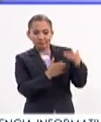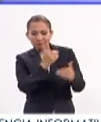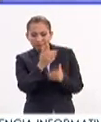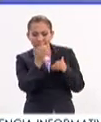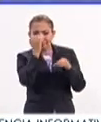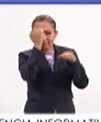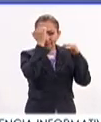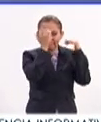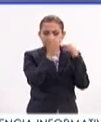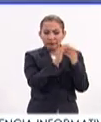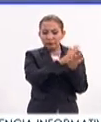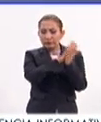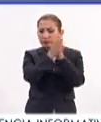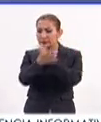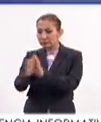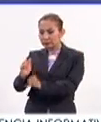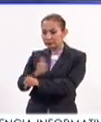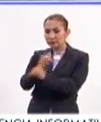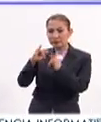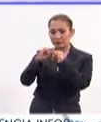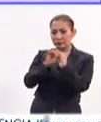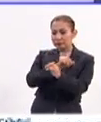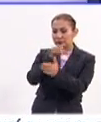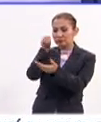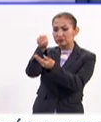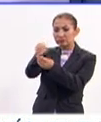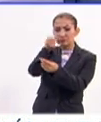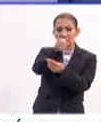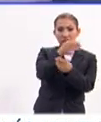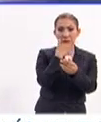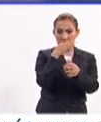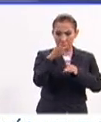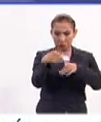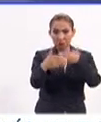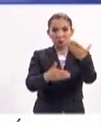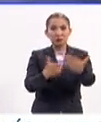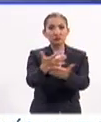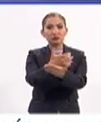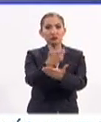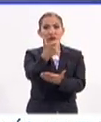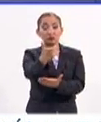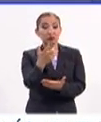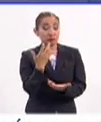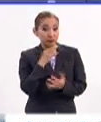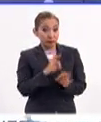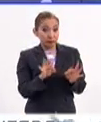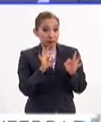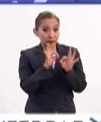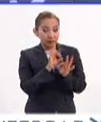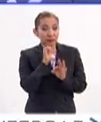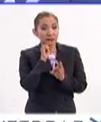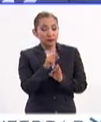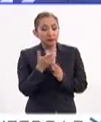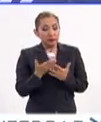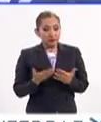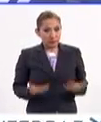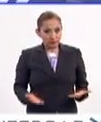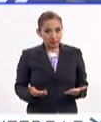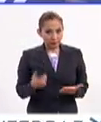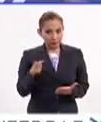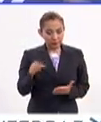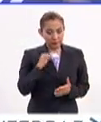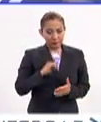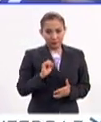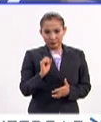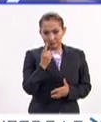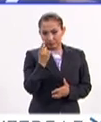del conocimiento a instituciones que incluso son productivas económicamente. Esto yo creo que es fundamental y creo que en estos momentos del